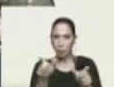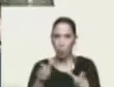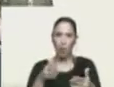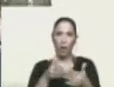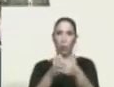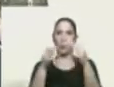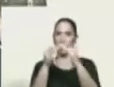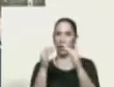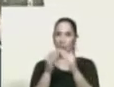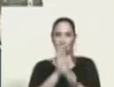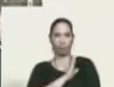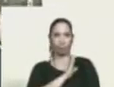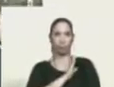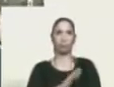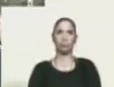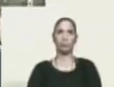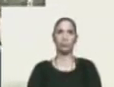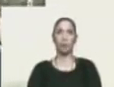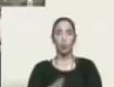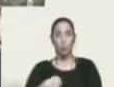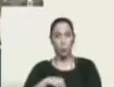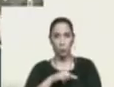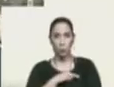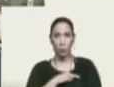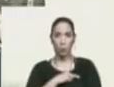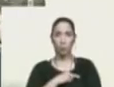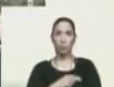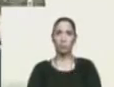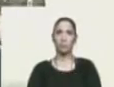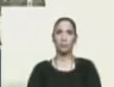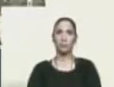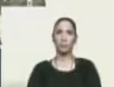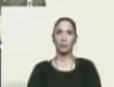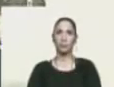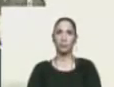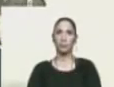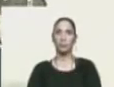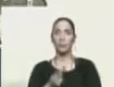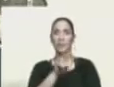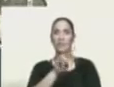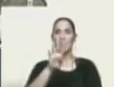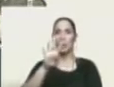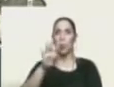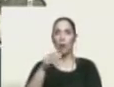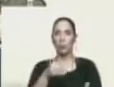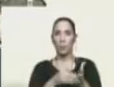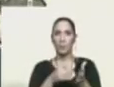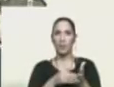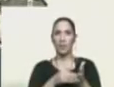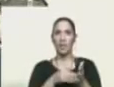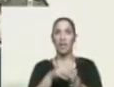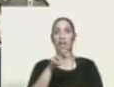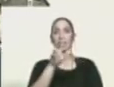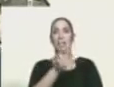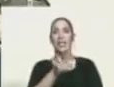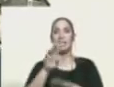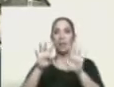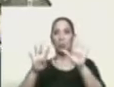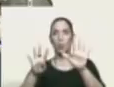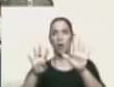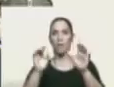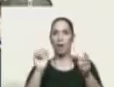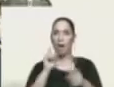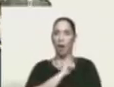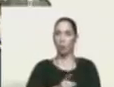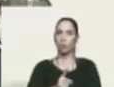propiedad, hemos logrado nada más y nada menos que 24.039 acusaciones por delitos